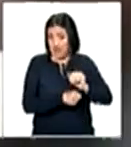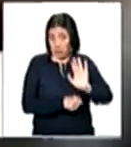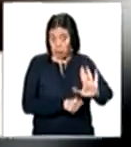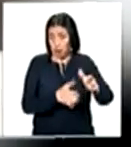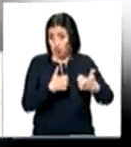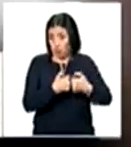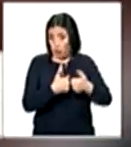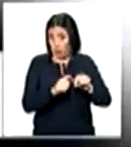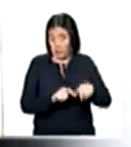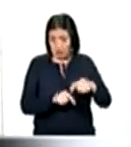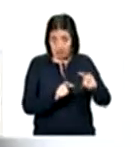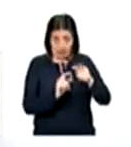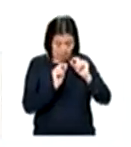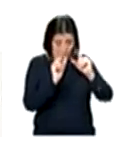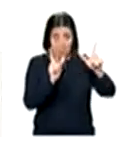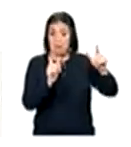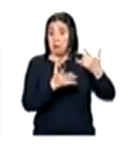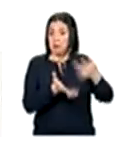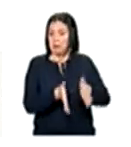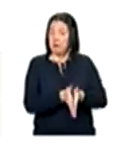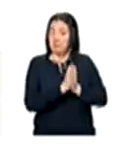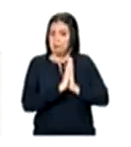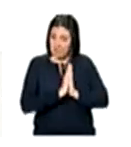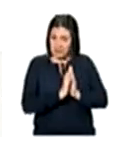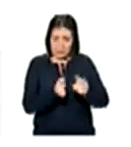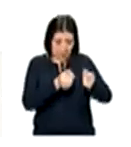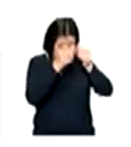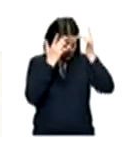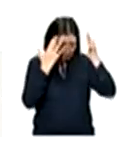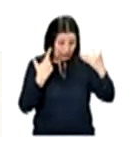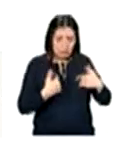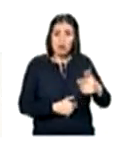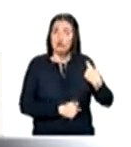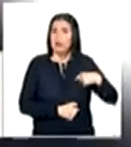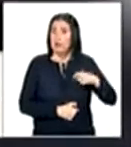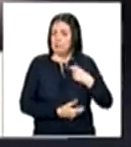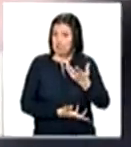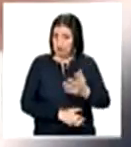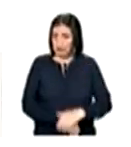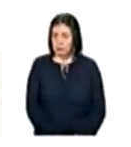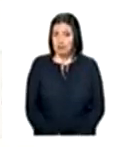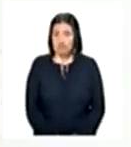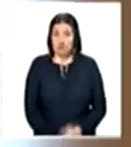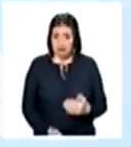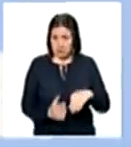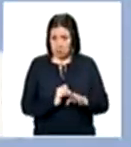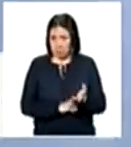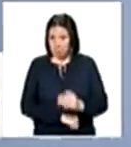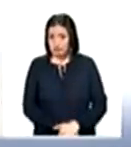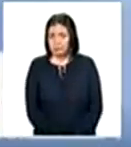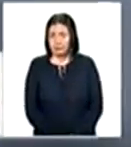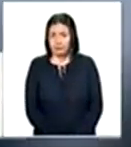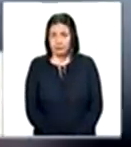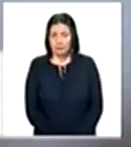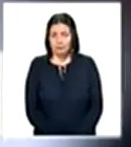para sorprenderla con una romántica pedida de matrimonio en España. Pasa.